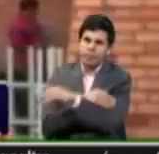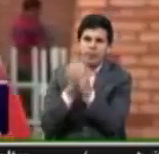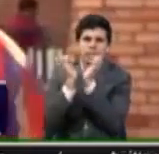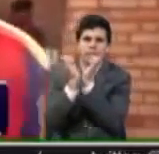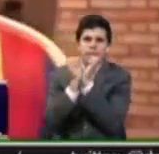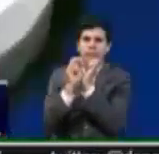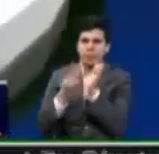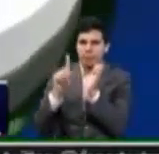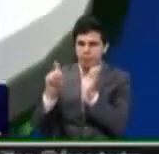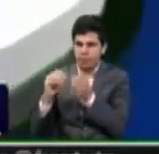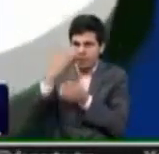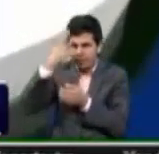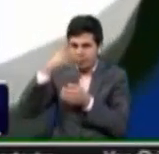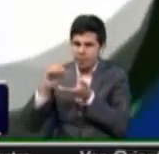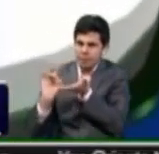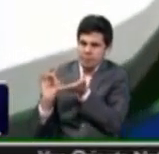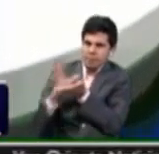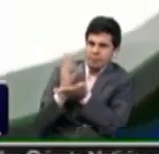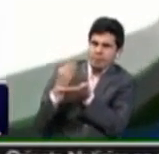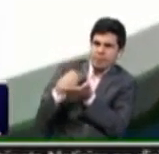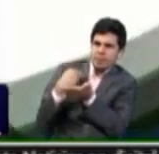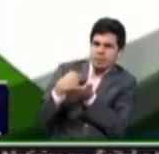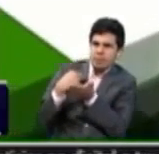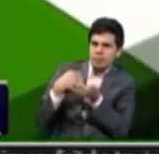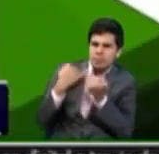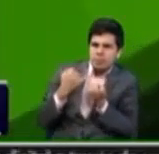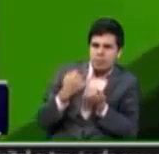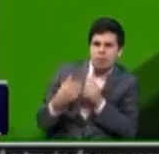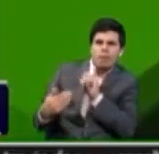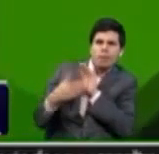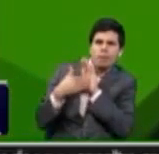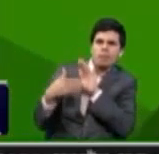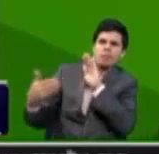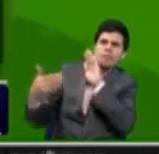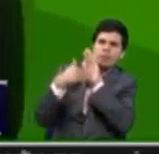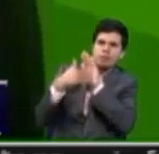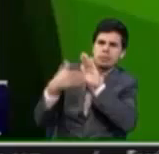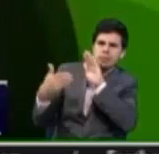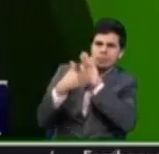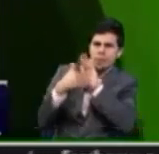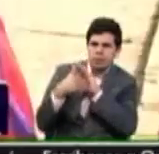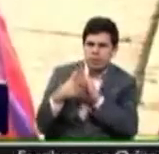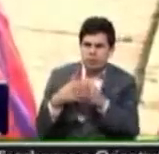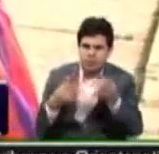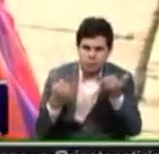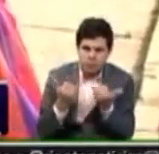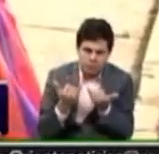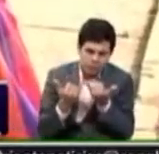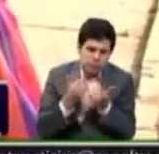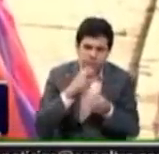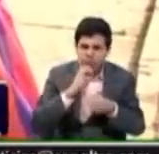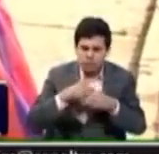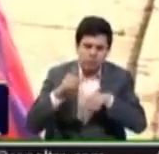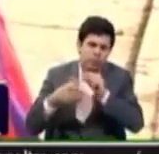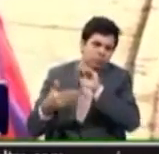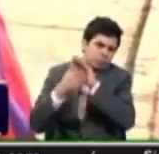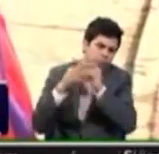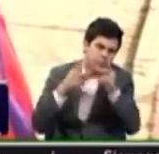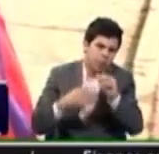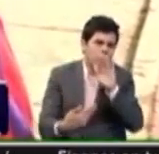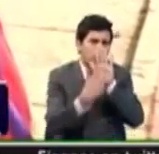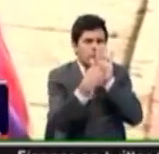Facebook las amenazas de que venía siendo objeto, reiterando el sinnúmero de amenazas que